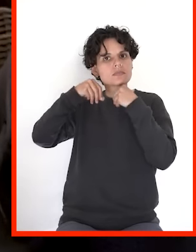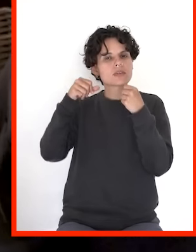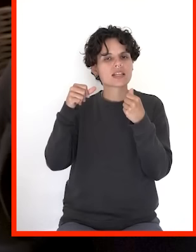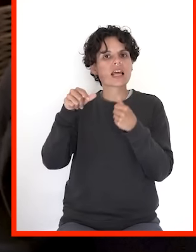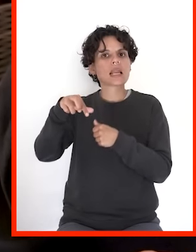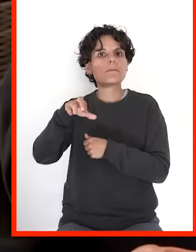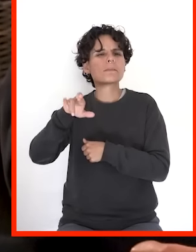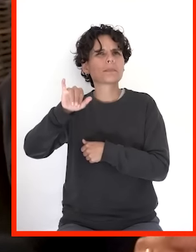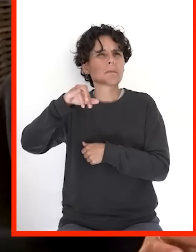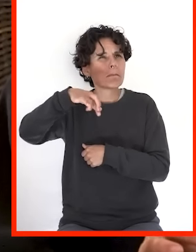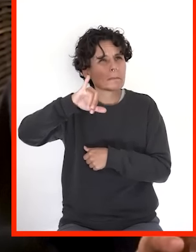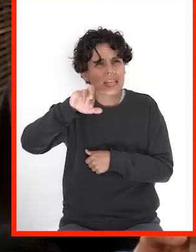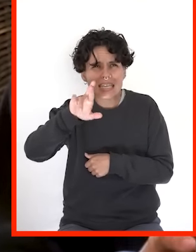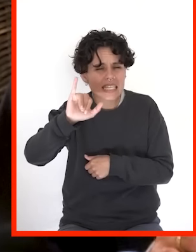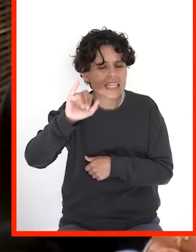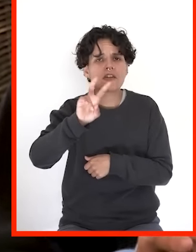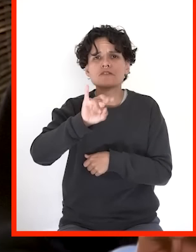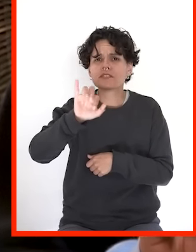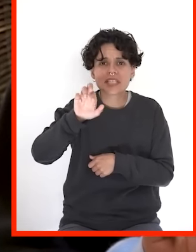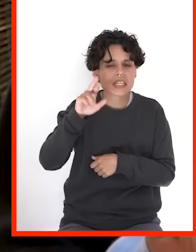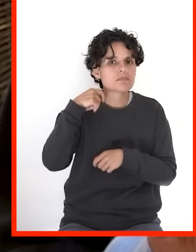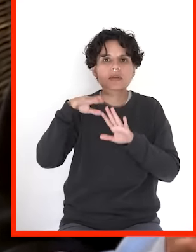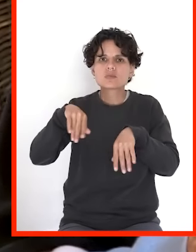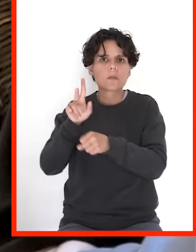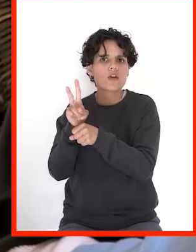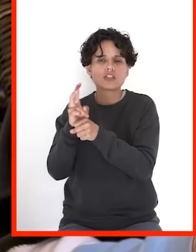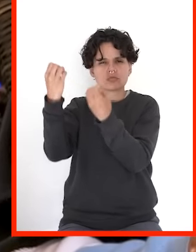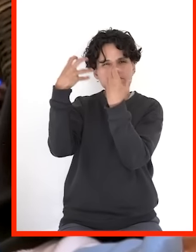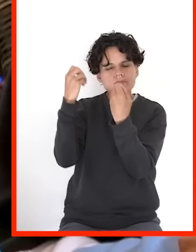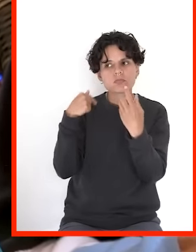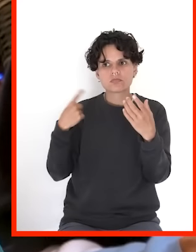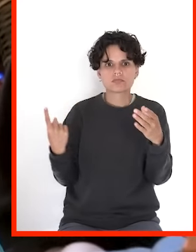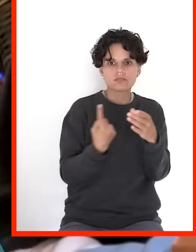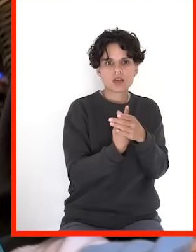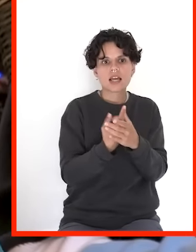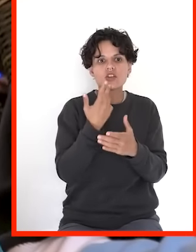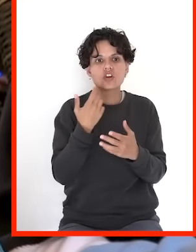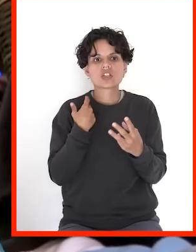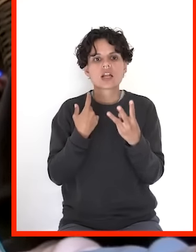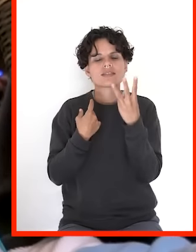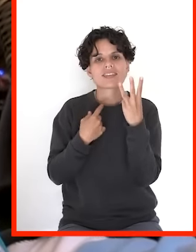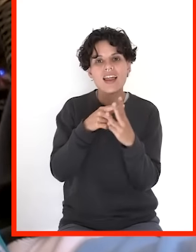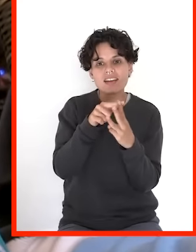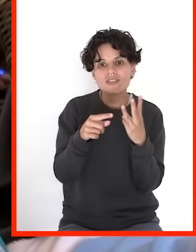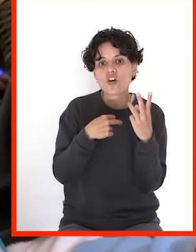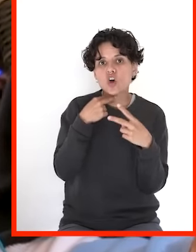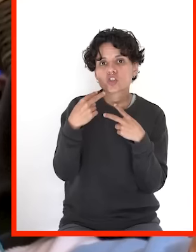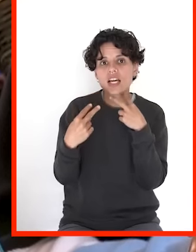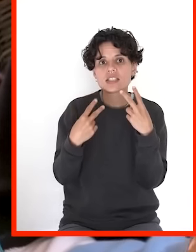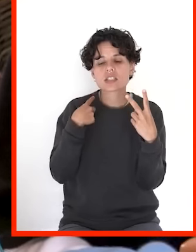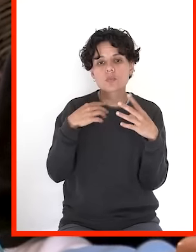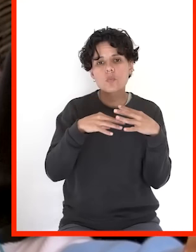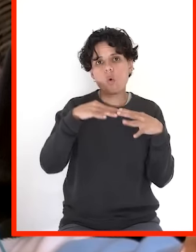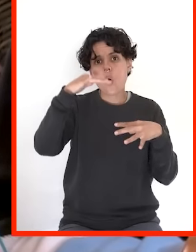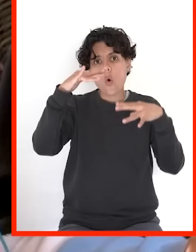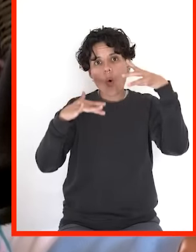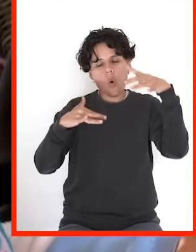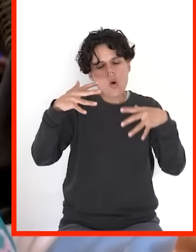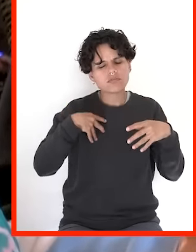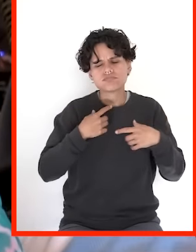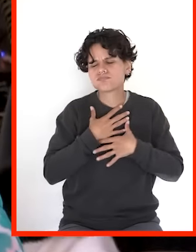igual tener a un profesor, ¿cachai? Era un placer escucharnos las tres voces haciendo armonía. De ahí vienen las tres armonías.